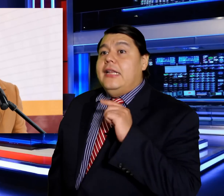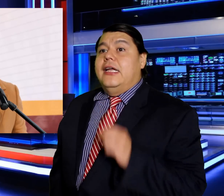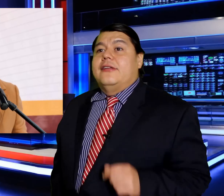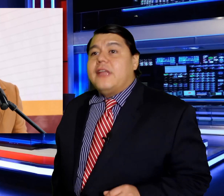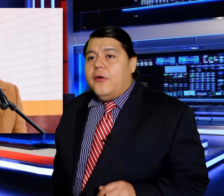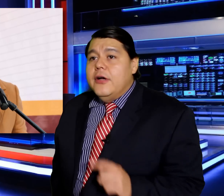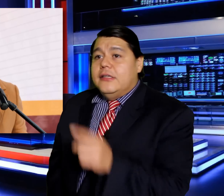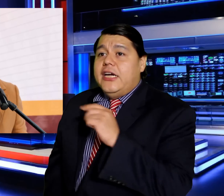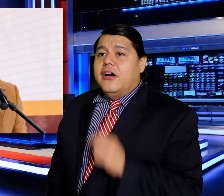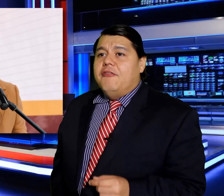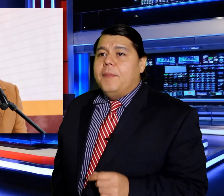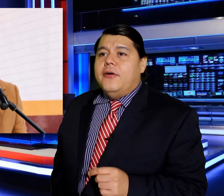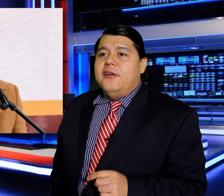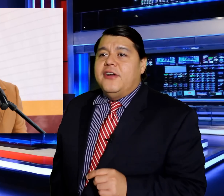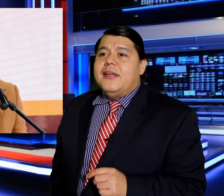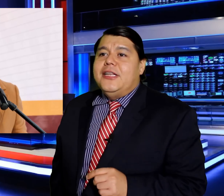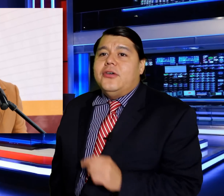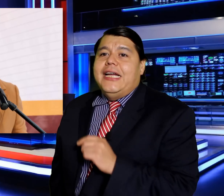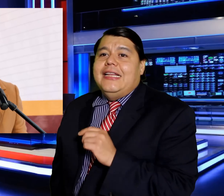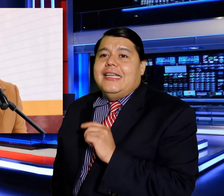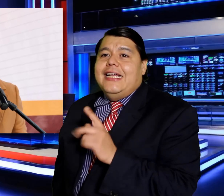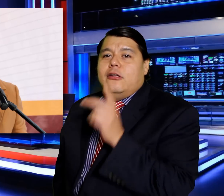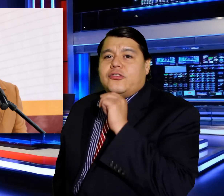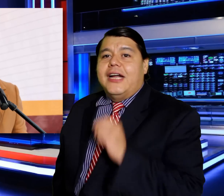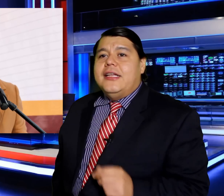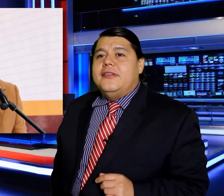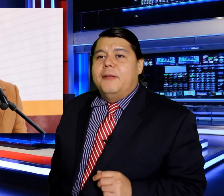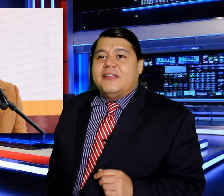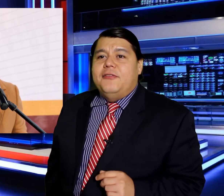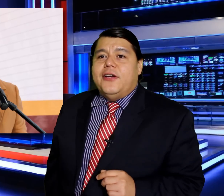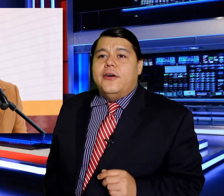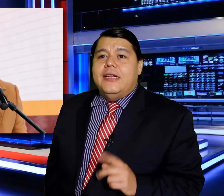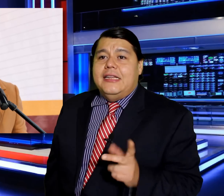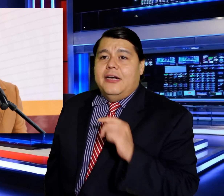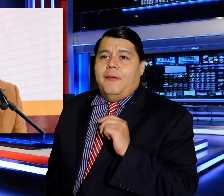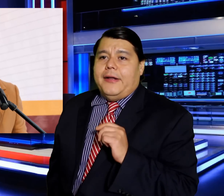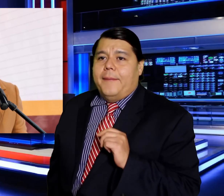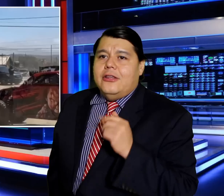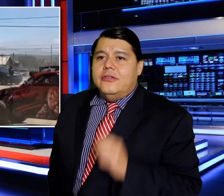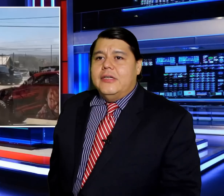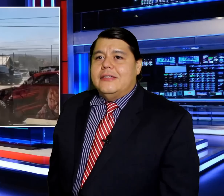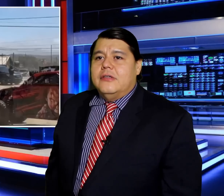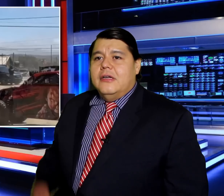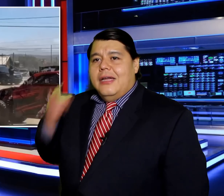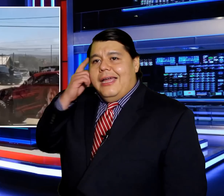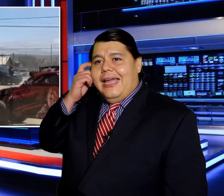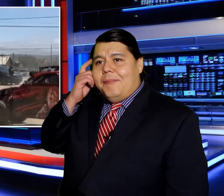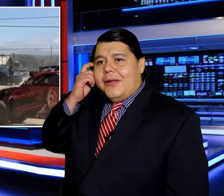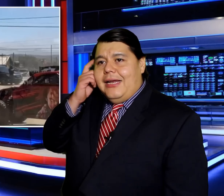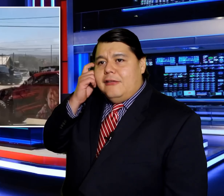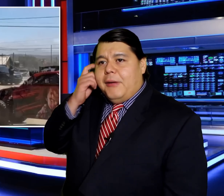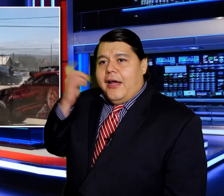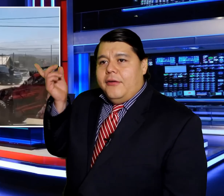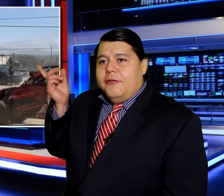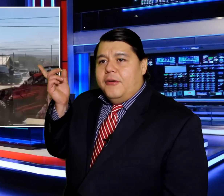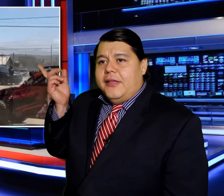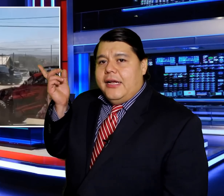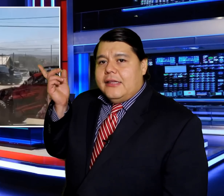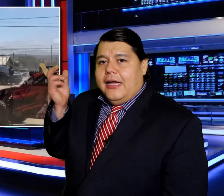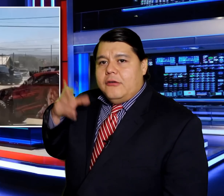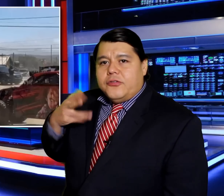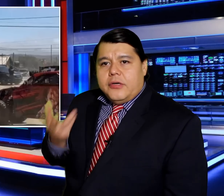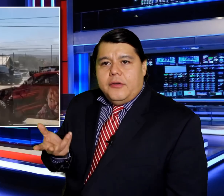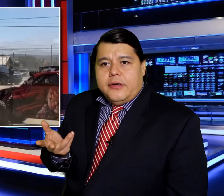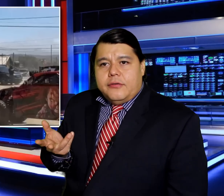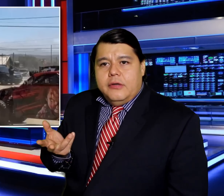fiscal general del estado, dijo que fue por un enfrentamiento entre los cárteles del Pacífico y Tijuana. Entonces, ¿por qué le dispararon de